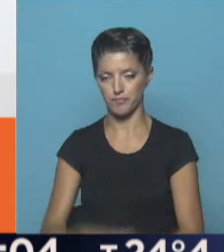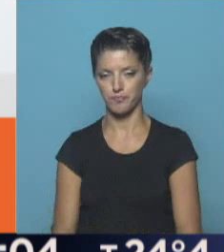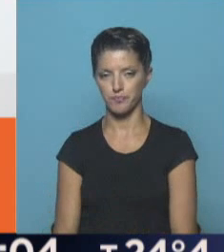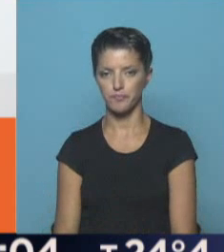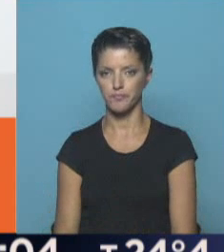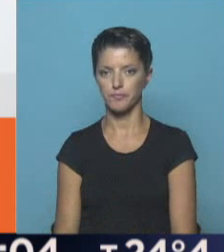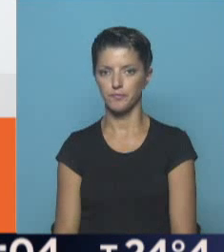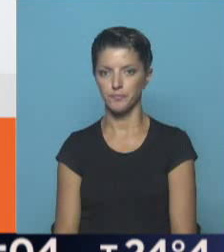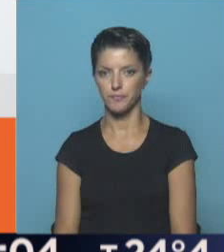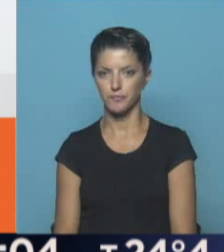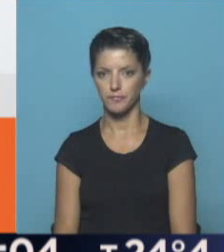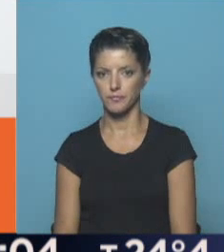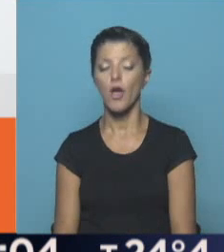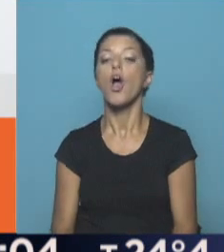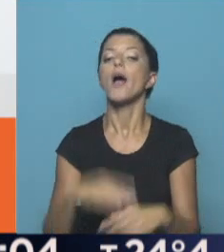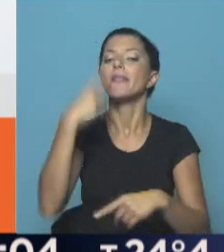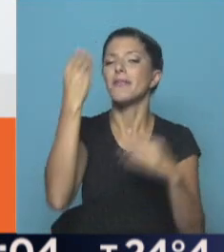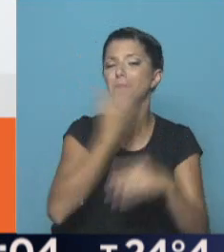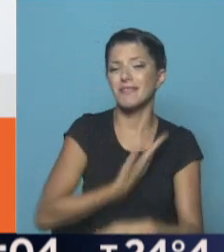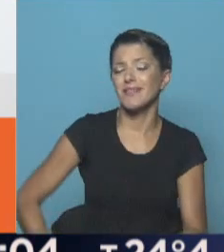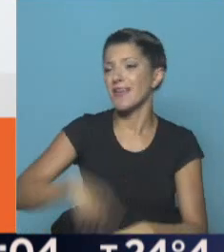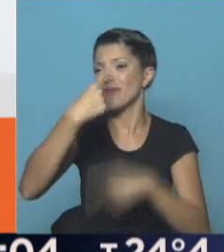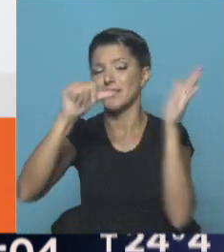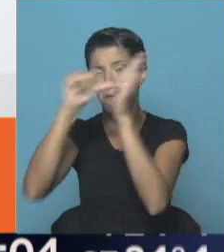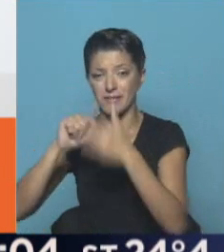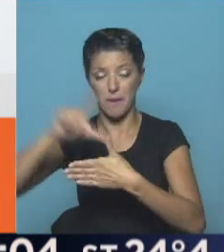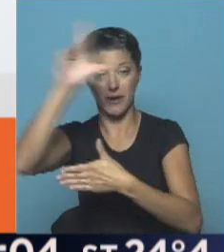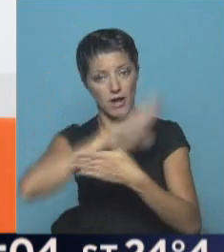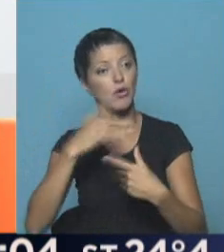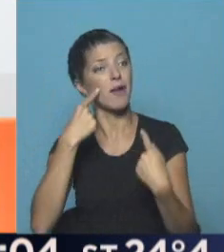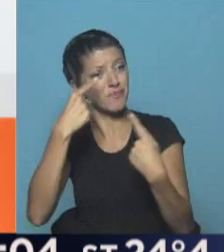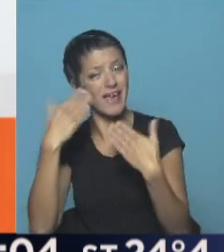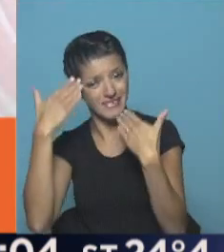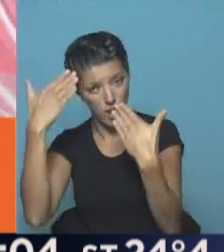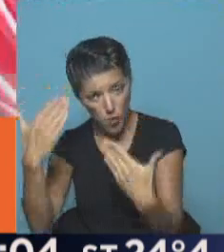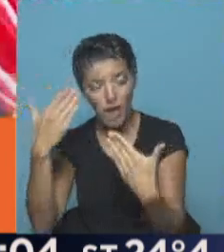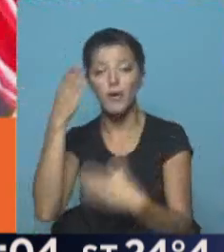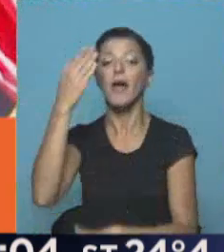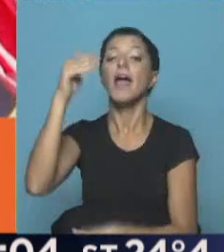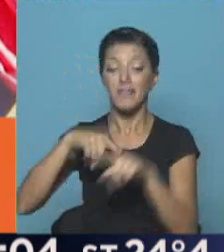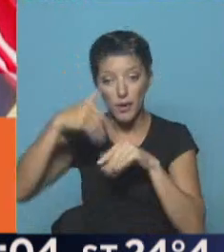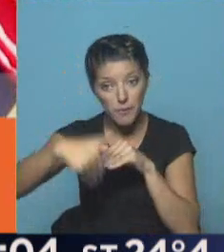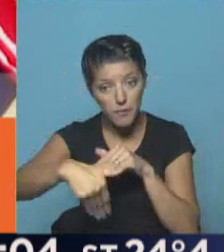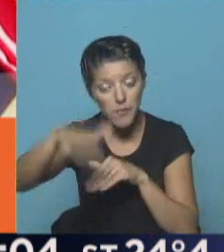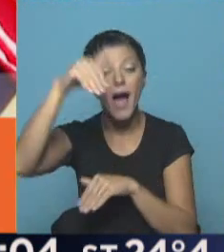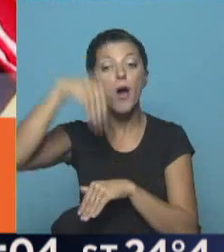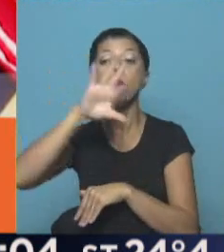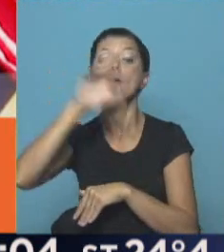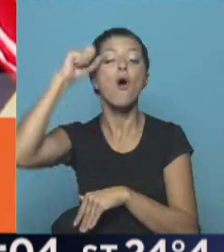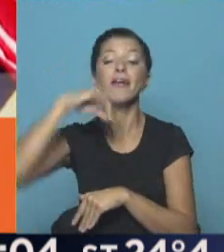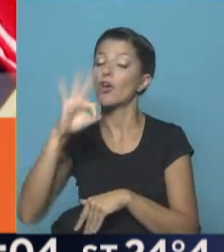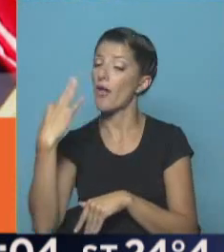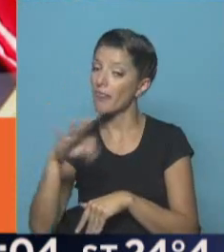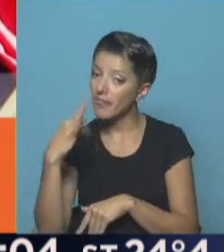Tras recibir los saludos de todos los presidentes de América Latina por el triunfo, Lenín Moreno tendrá por delante el gran desafío de superar